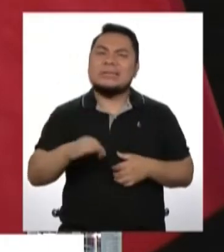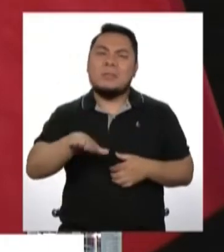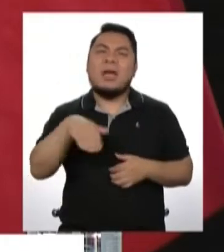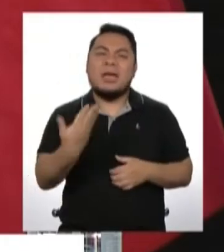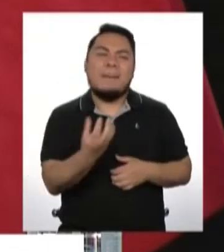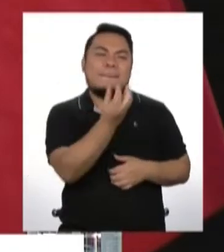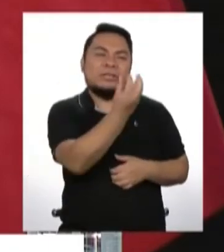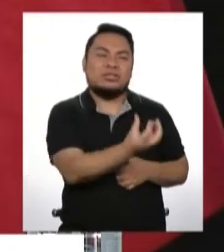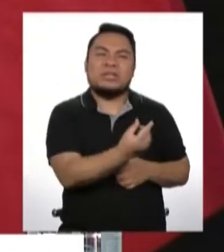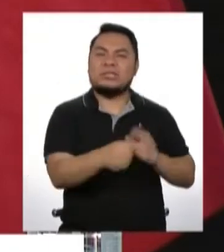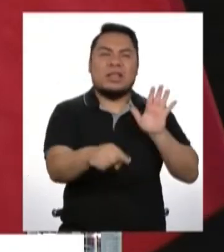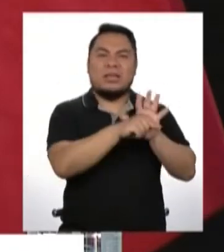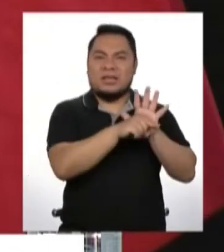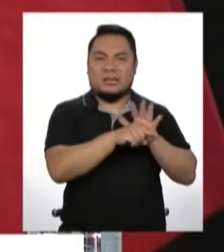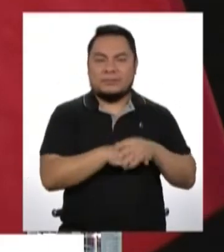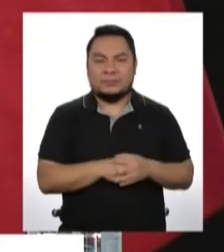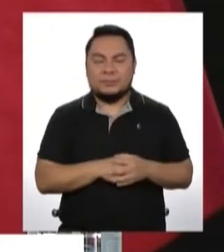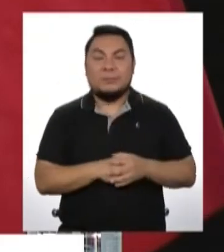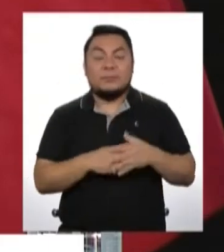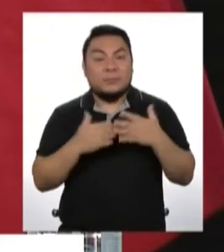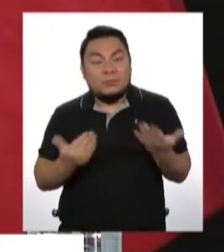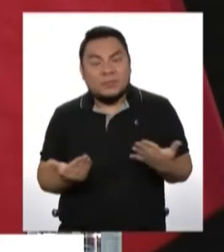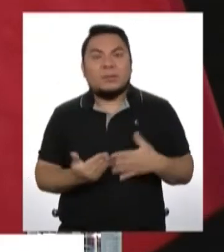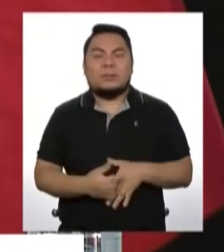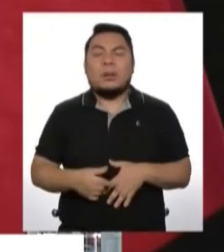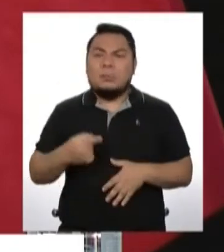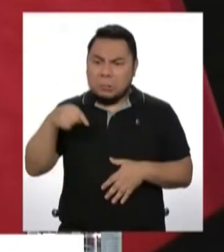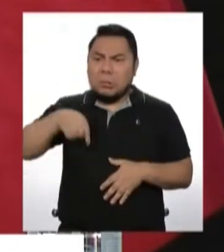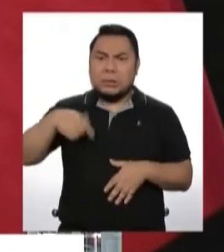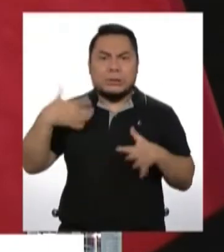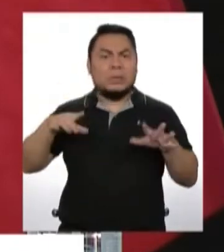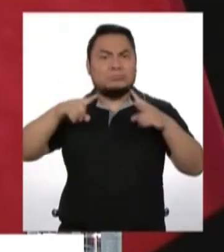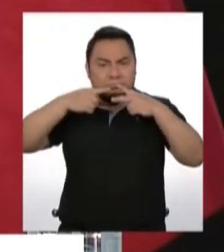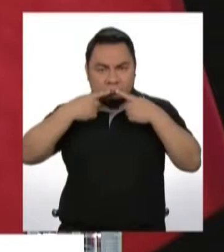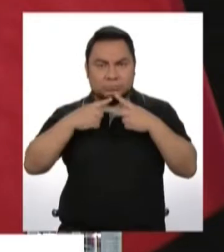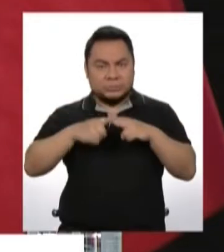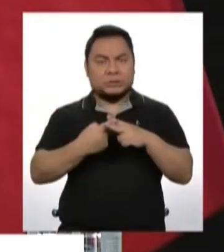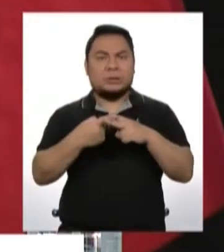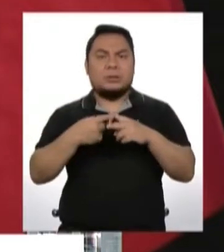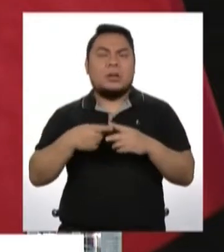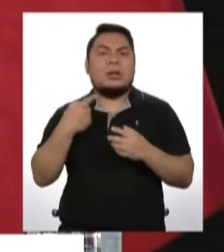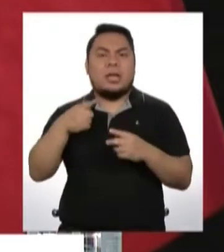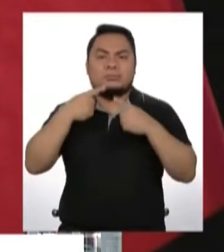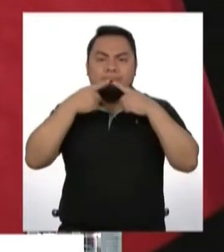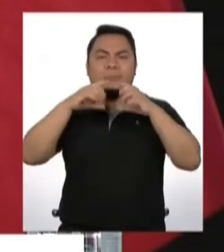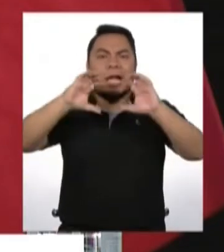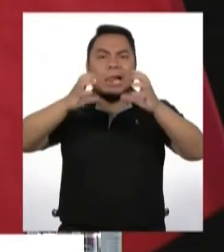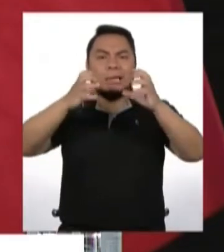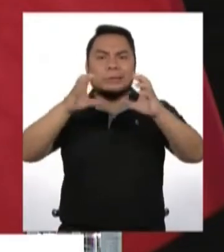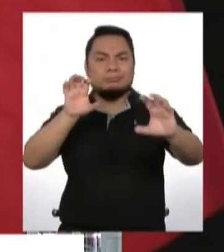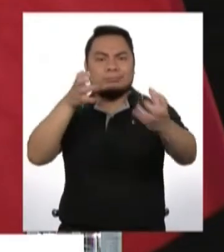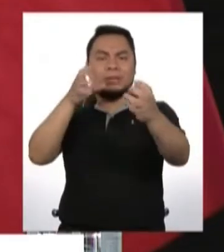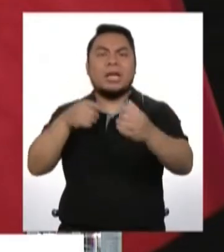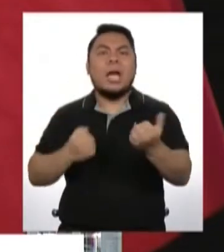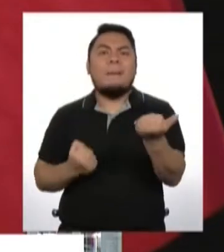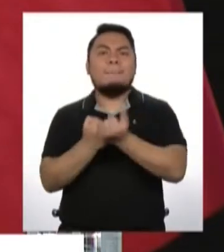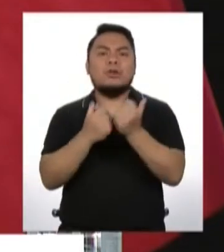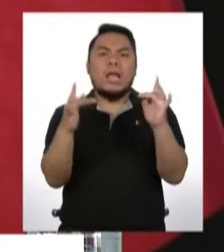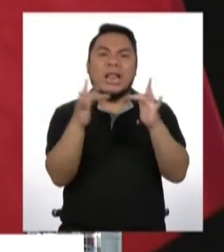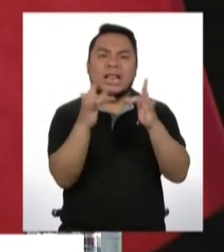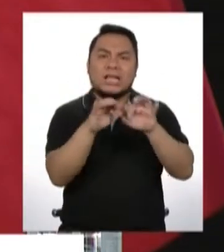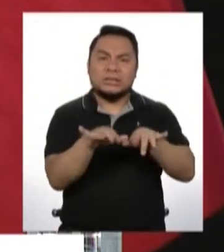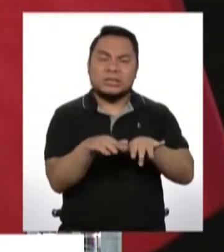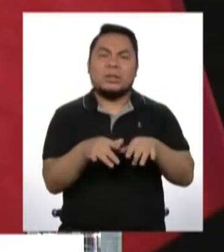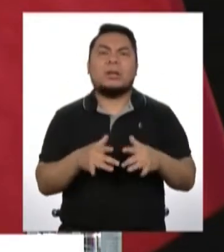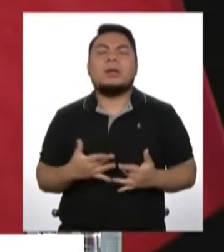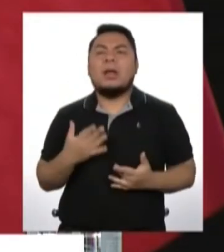hemos visto que al iniciar estas labores escolares con el apoyo de Internet, con el apoyo de